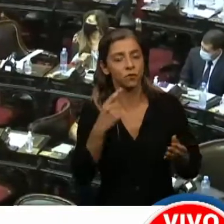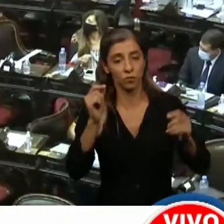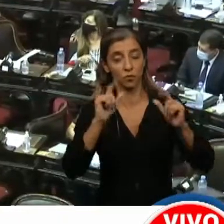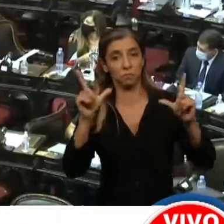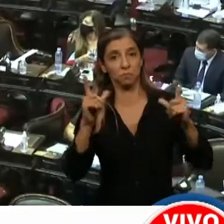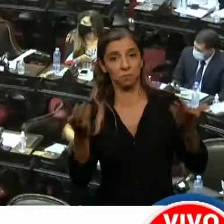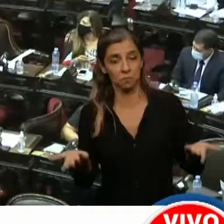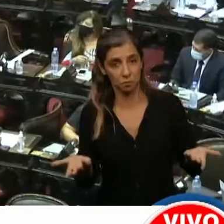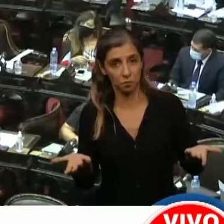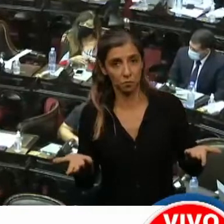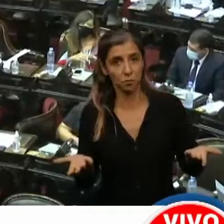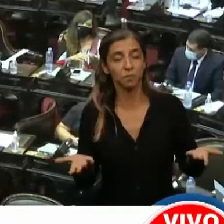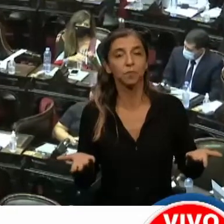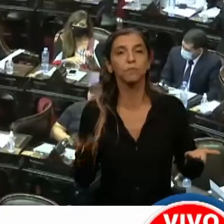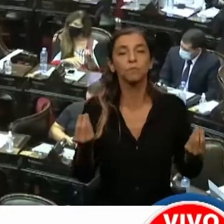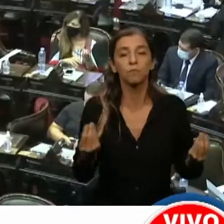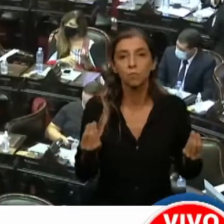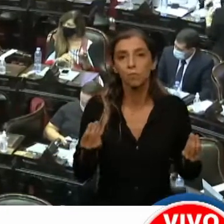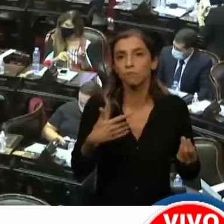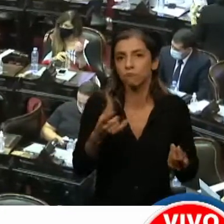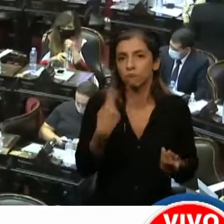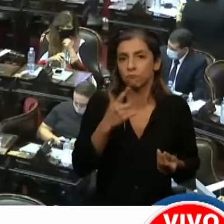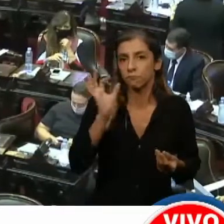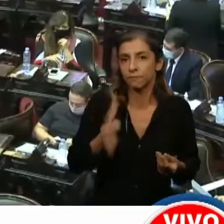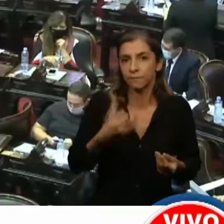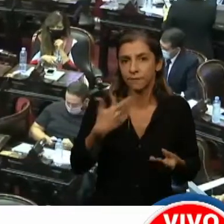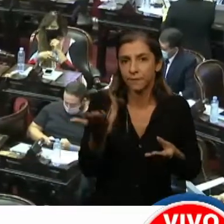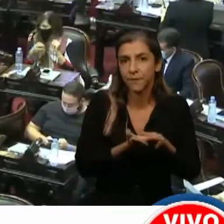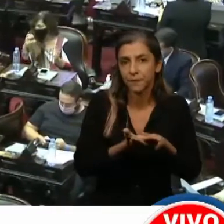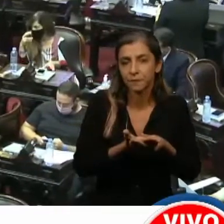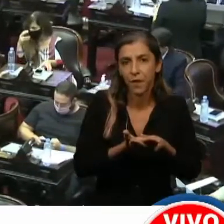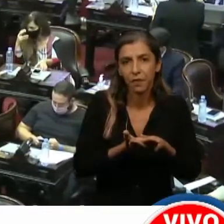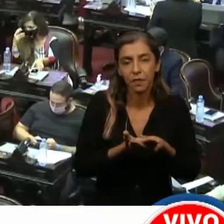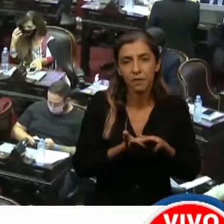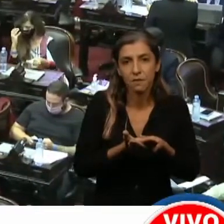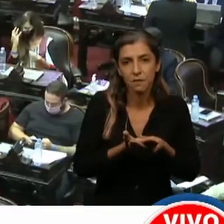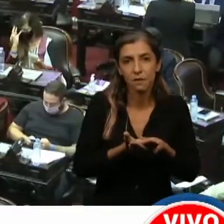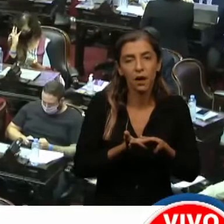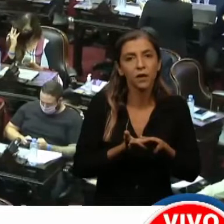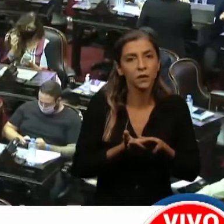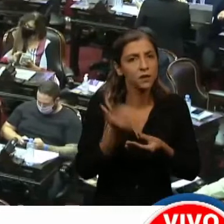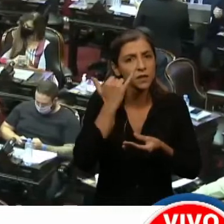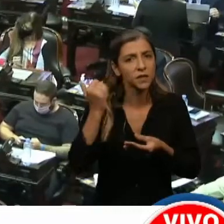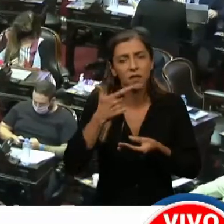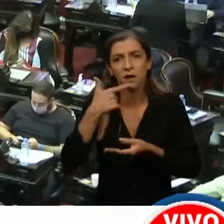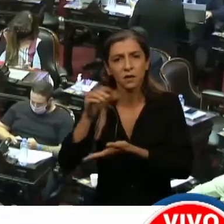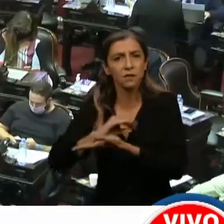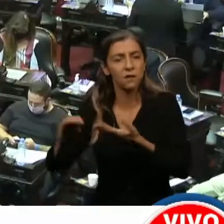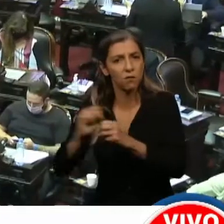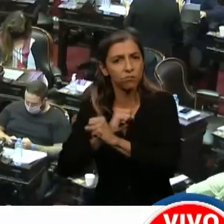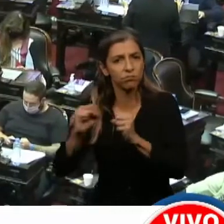su vez, porque entendemos que este expediente tuvo sanción, tuvo media sanción en el